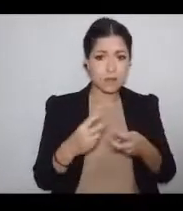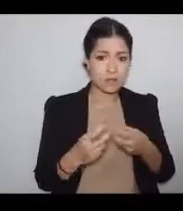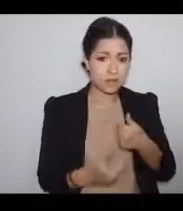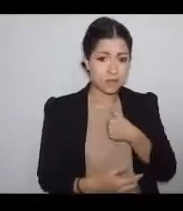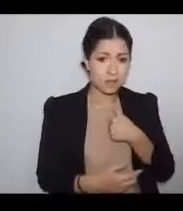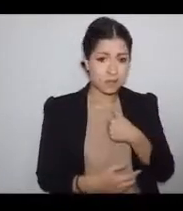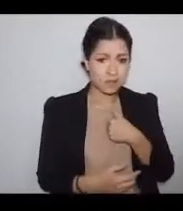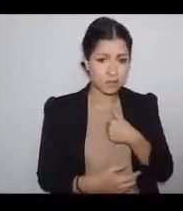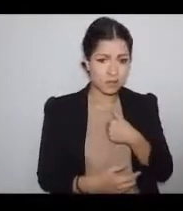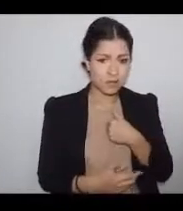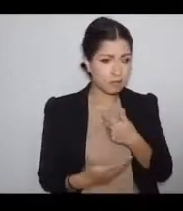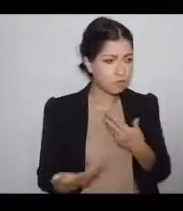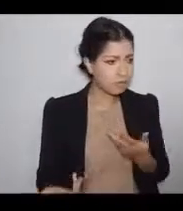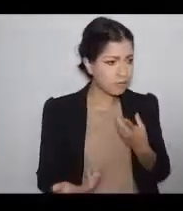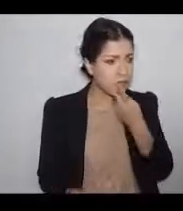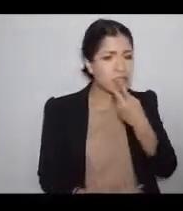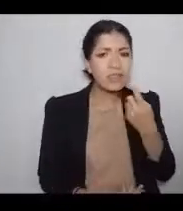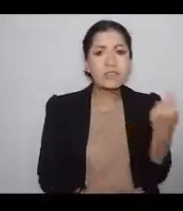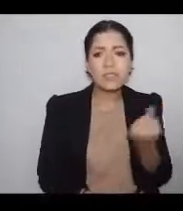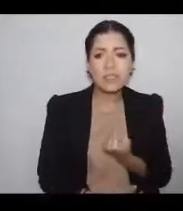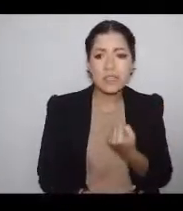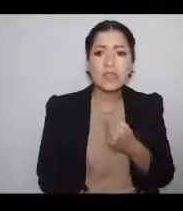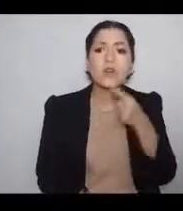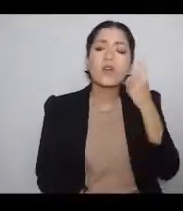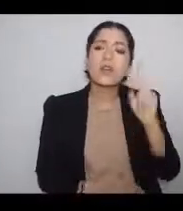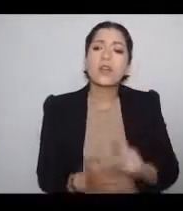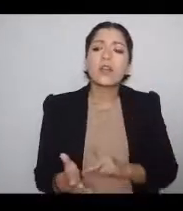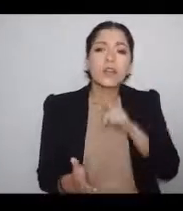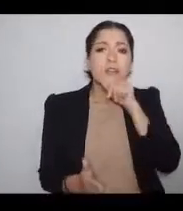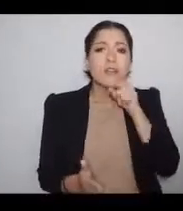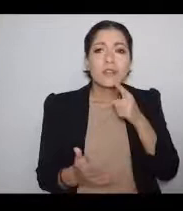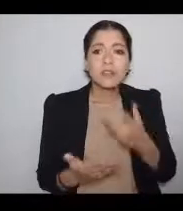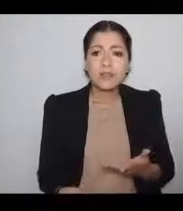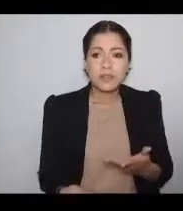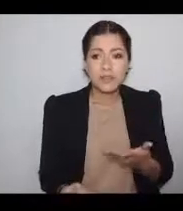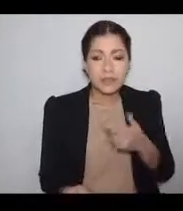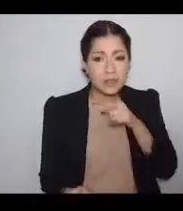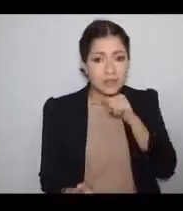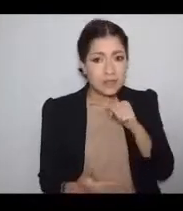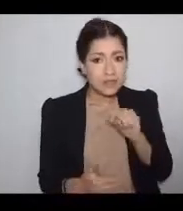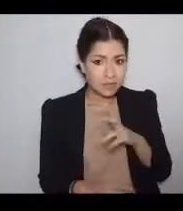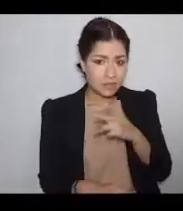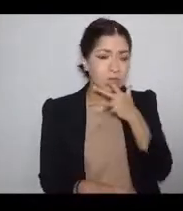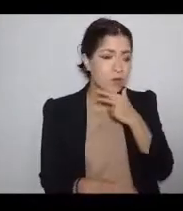dijeron? Una vez levantaste la madre, güey, en el público porque le sonó su celular.